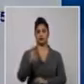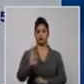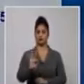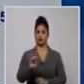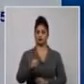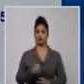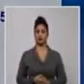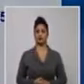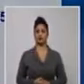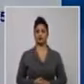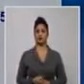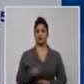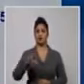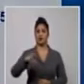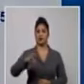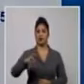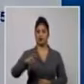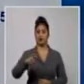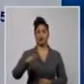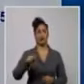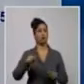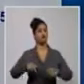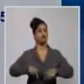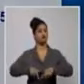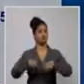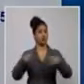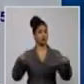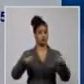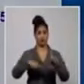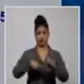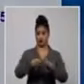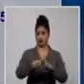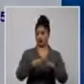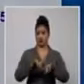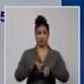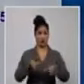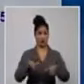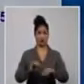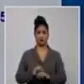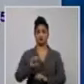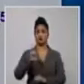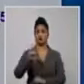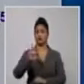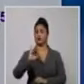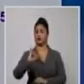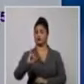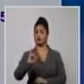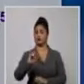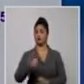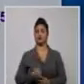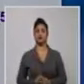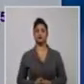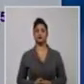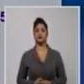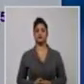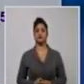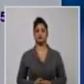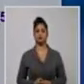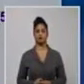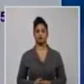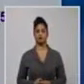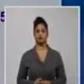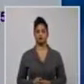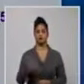Pinar del Río ha ido incrementando los casos, en estos momentos 56 casos confirmados,